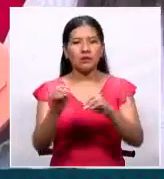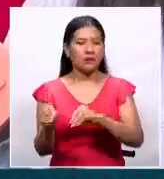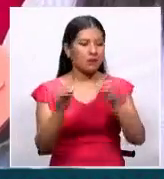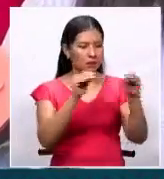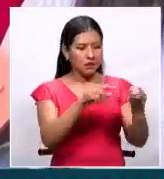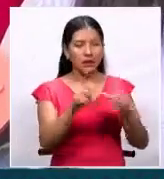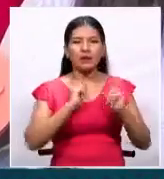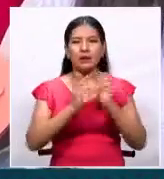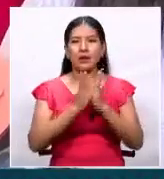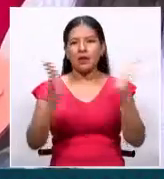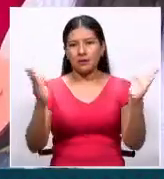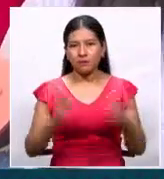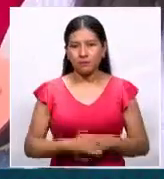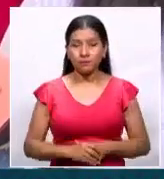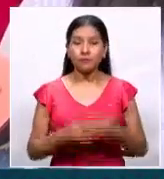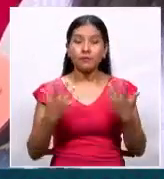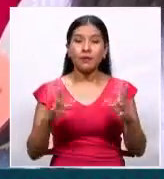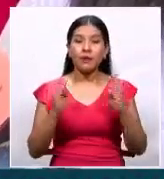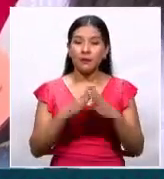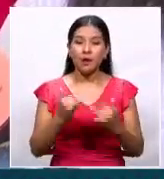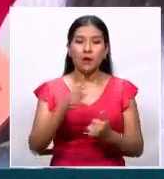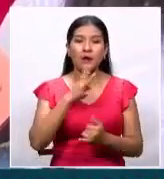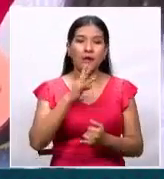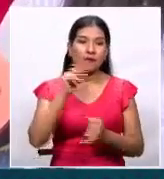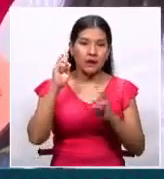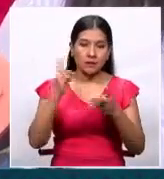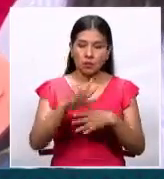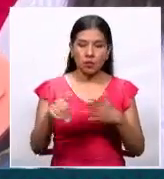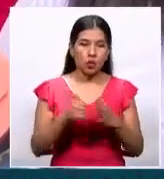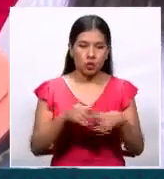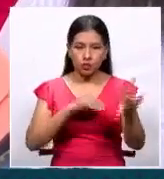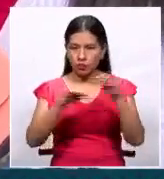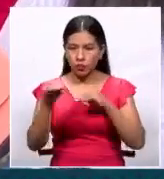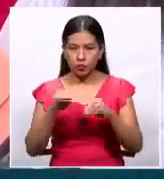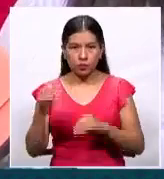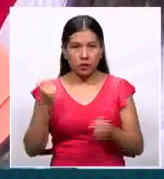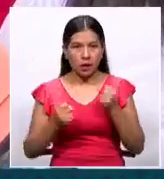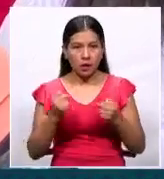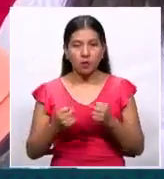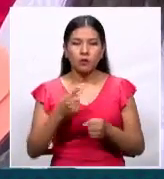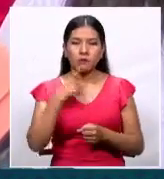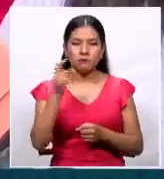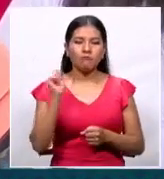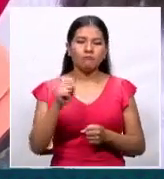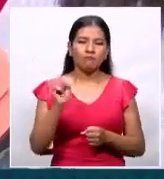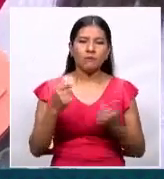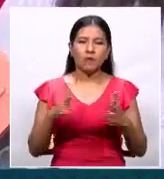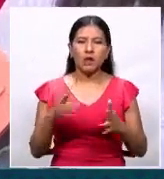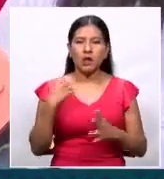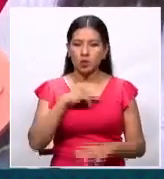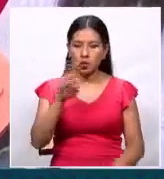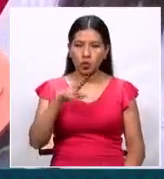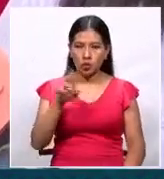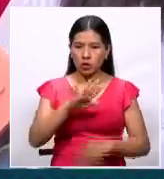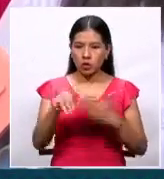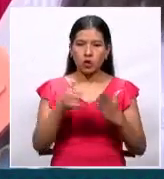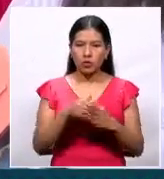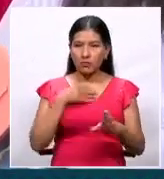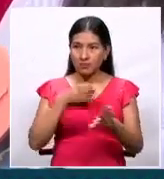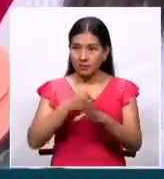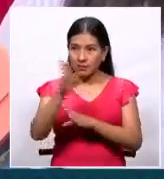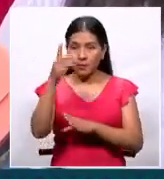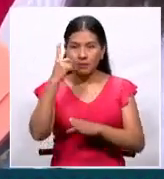lo que señalaban esto del tráfico vehicular, evidentemente estamos tomando una hilera, la hilera que se tomaba